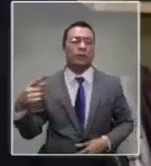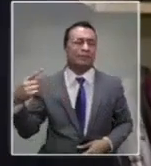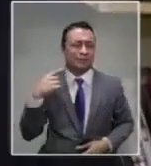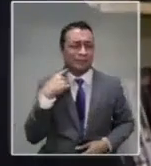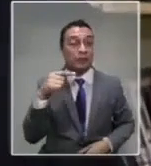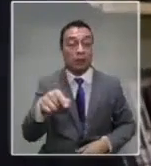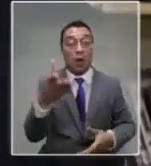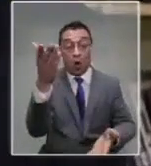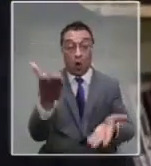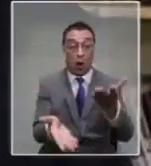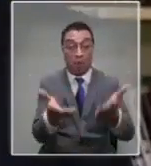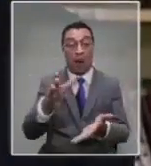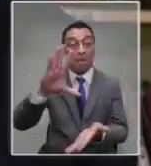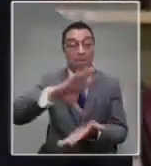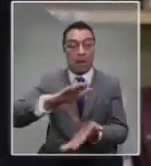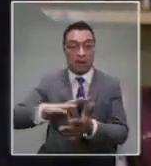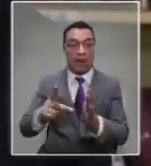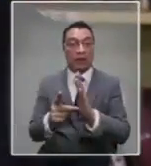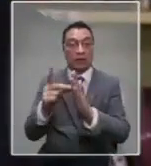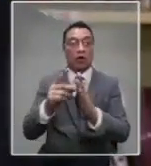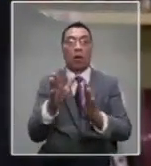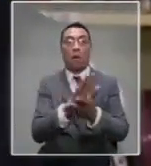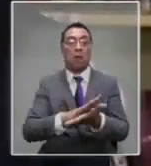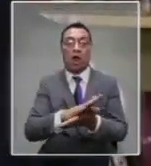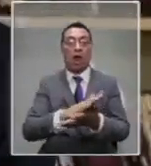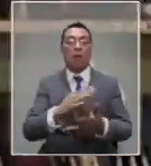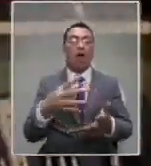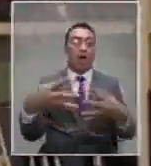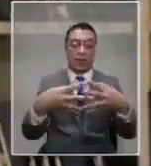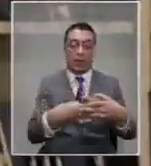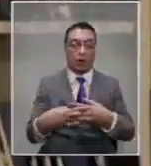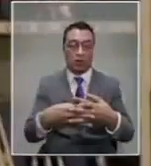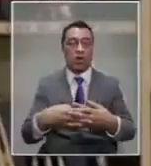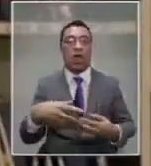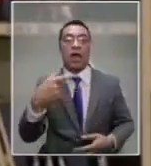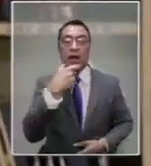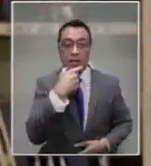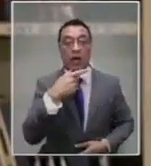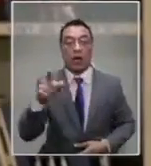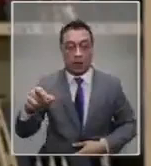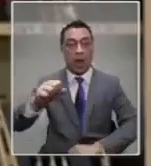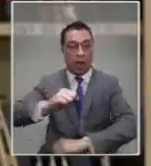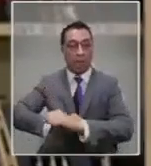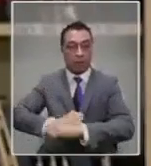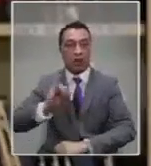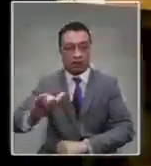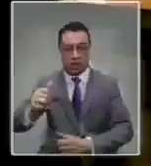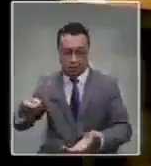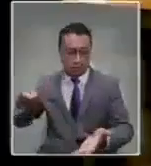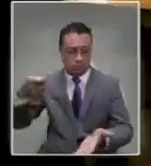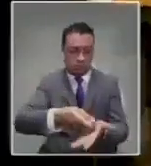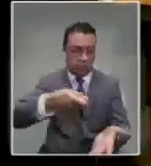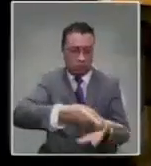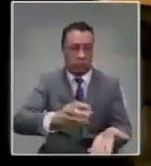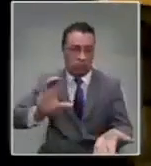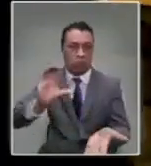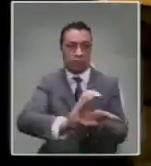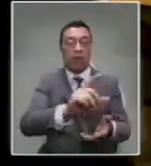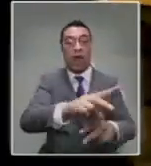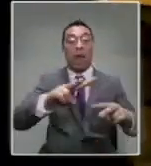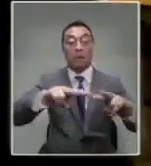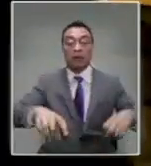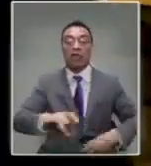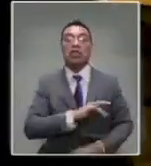tremendo déficit. Si uno esto lo compara con países desarrollados como Estados Unidos, Inglaterra, donde las empresas invierten fuertemente en